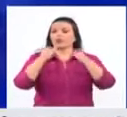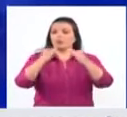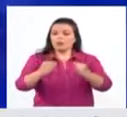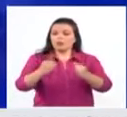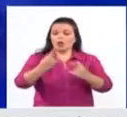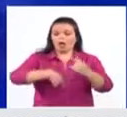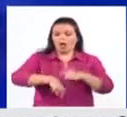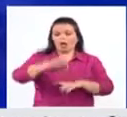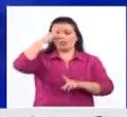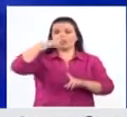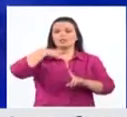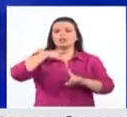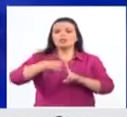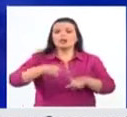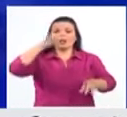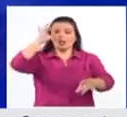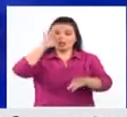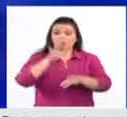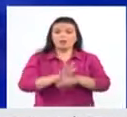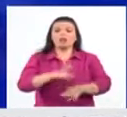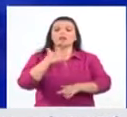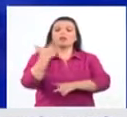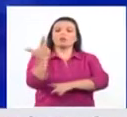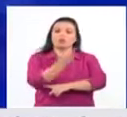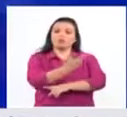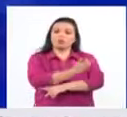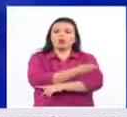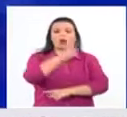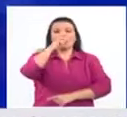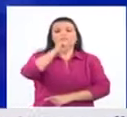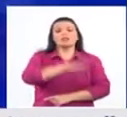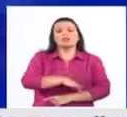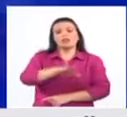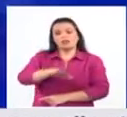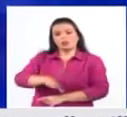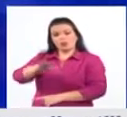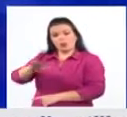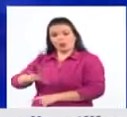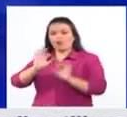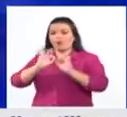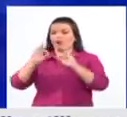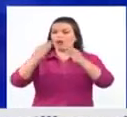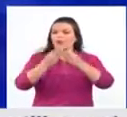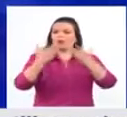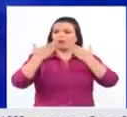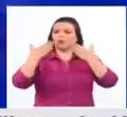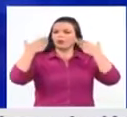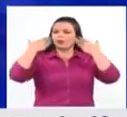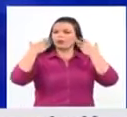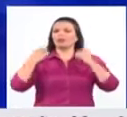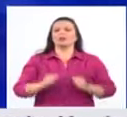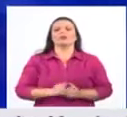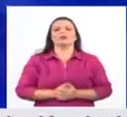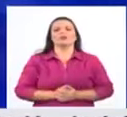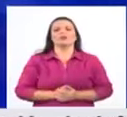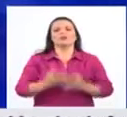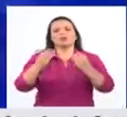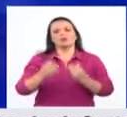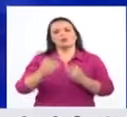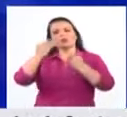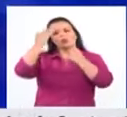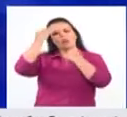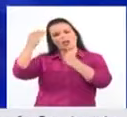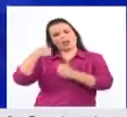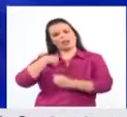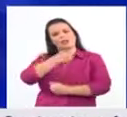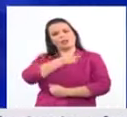Mucho. Las familias muy contentas con este inicio de la vacunación anti-COVID-19 en edades pediátricas. Agradecerle, doctor, su presencia. Lo